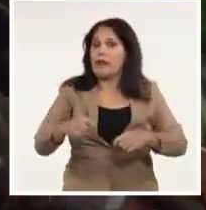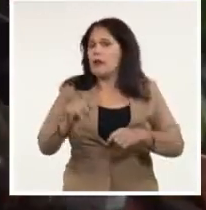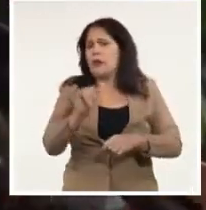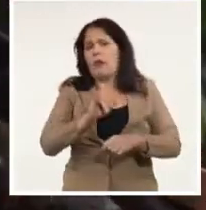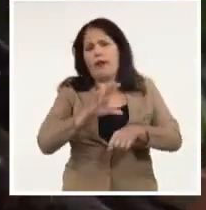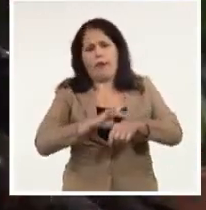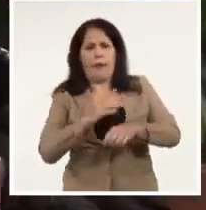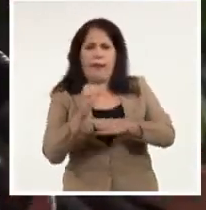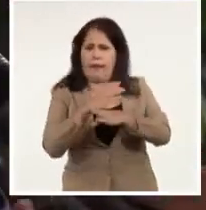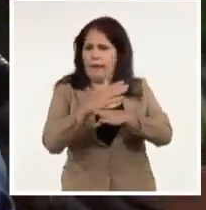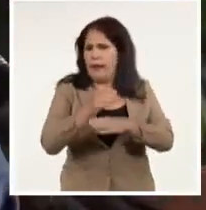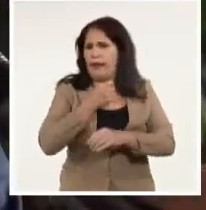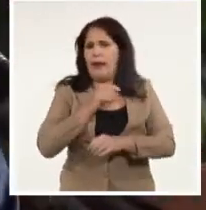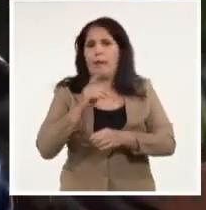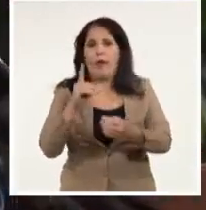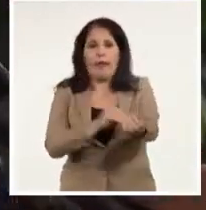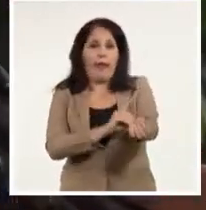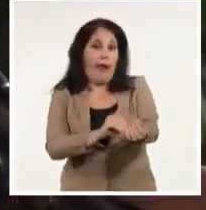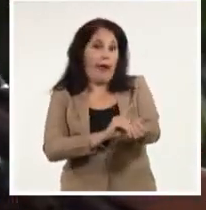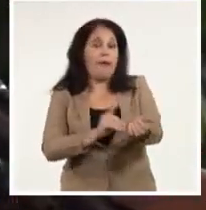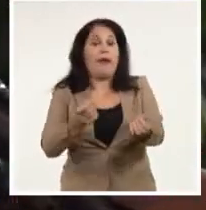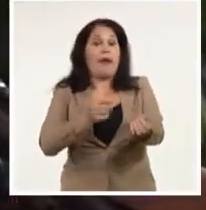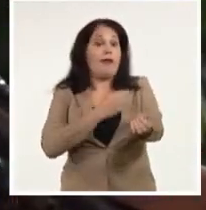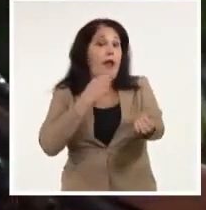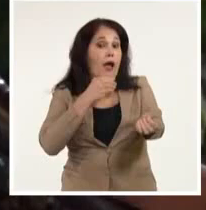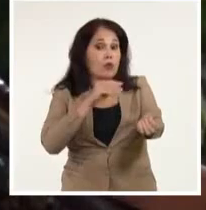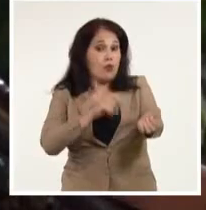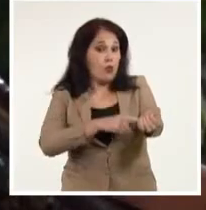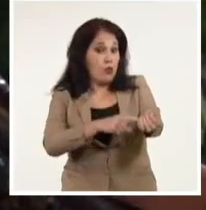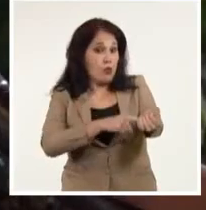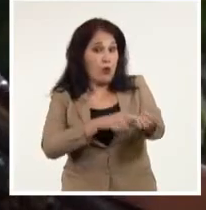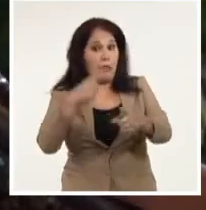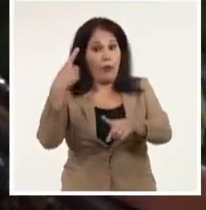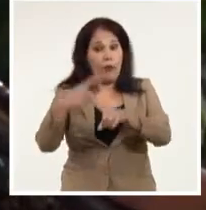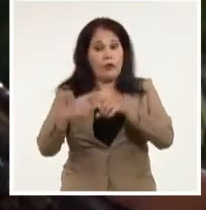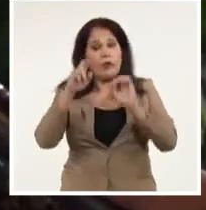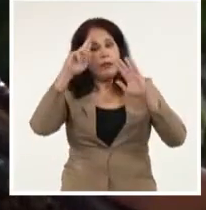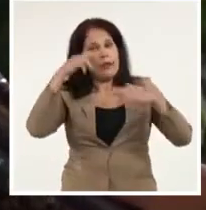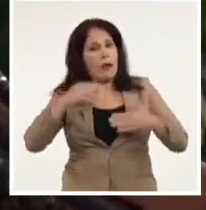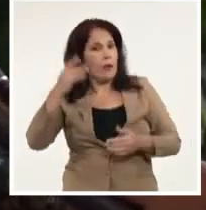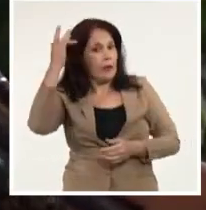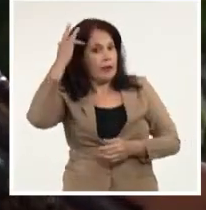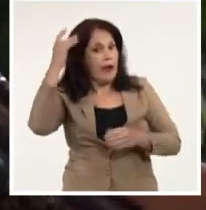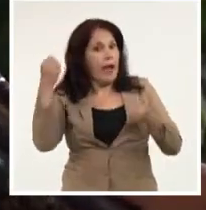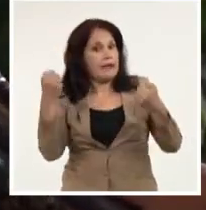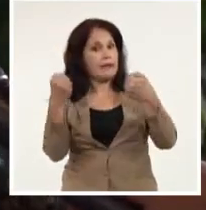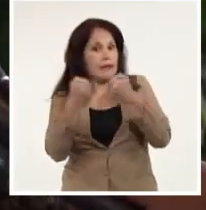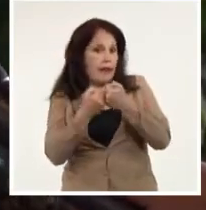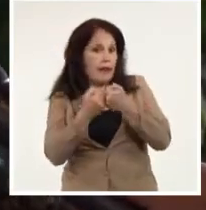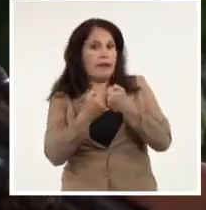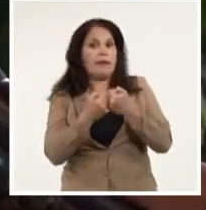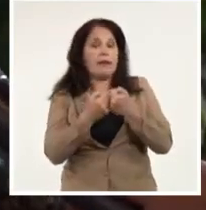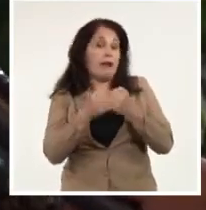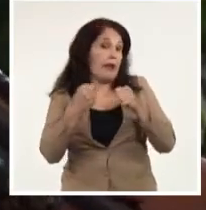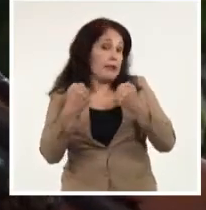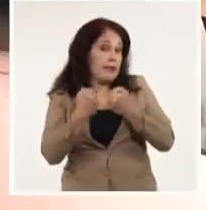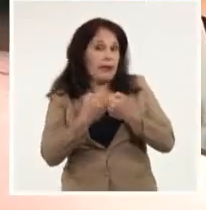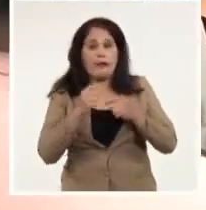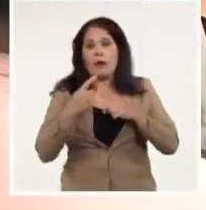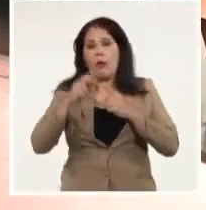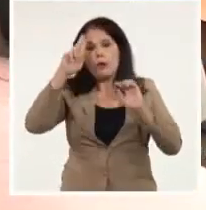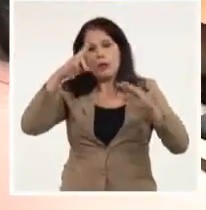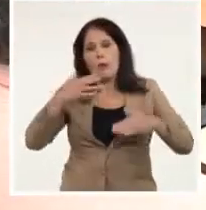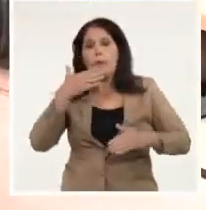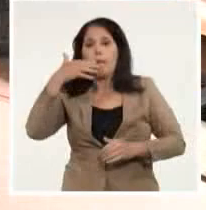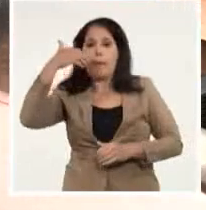patologías o a, como es la diabetes y la hipertensión. Salud mental, los accidentes. Visto desde la mirada de salud.